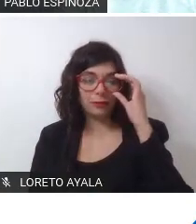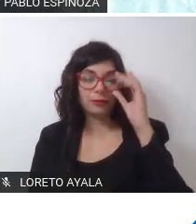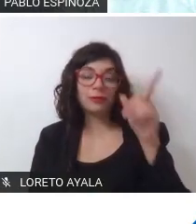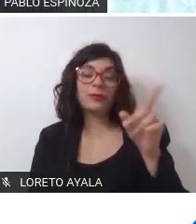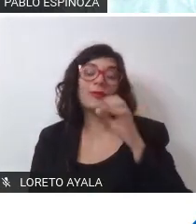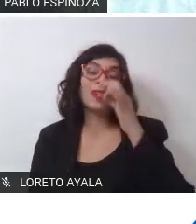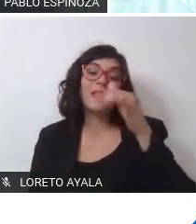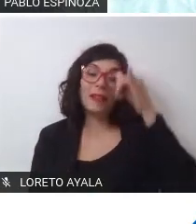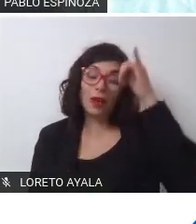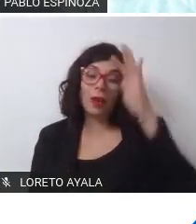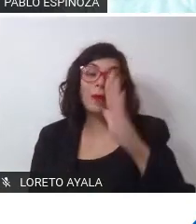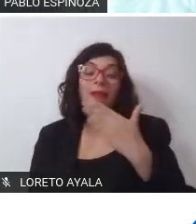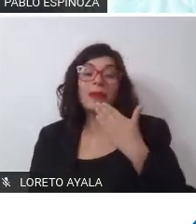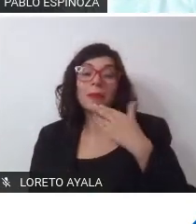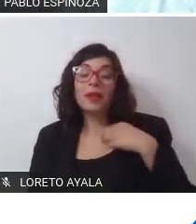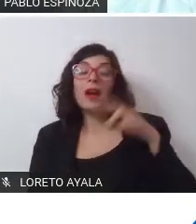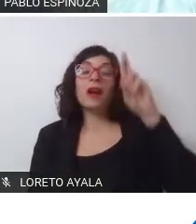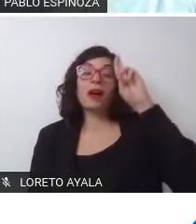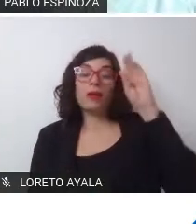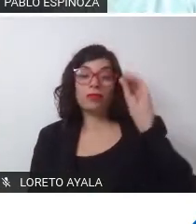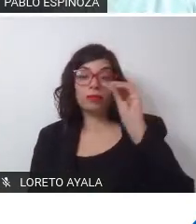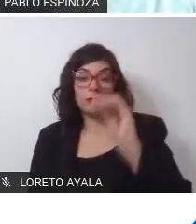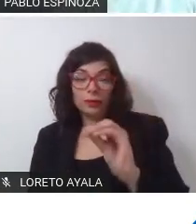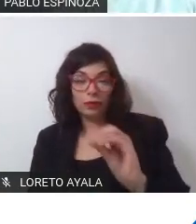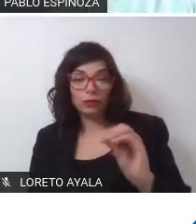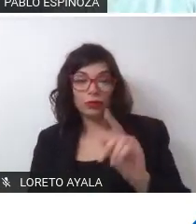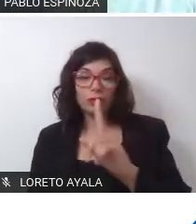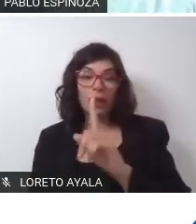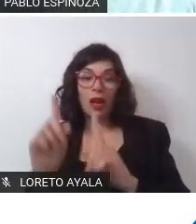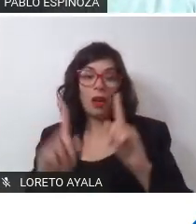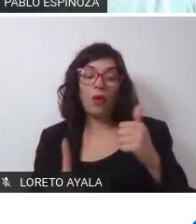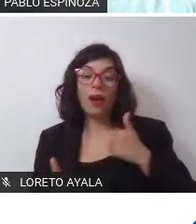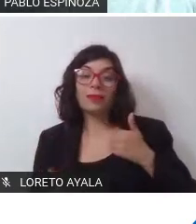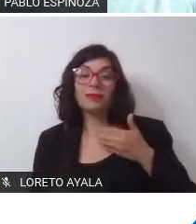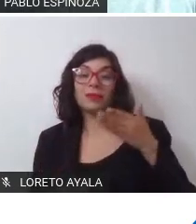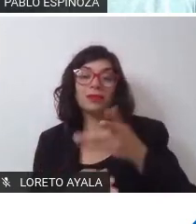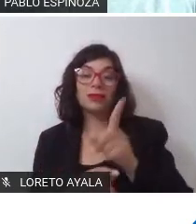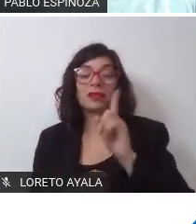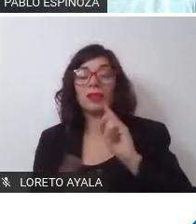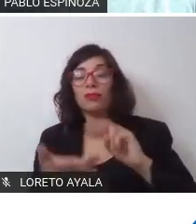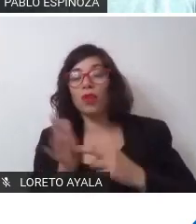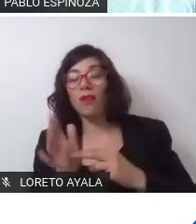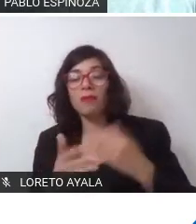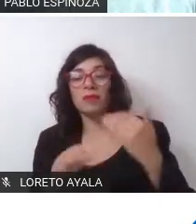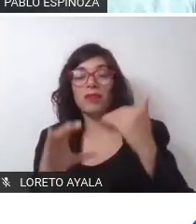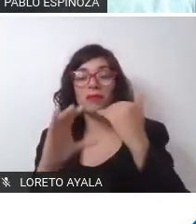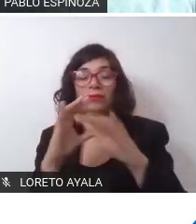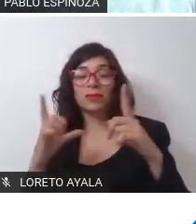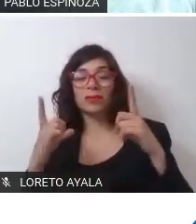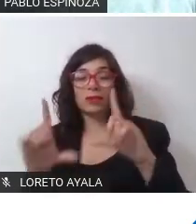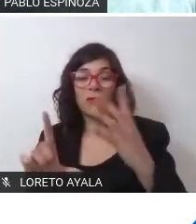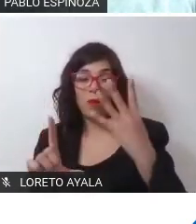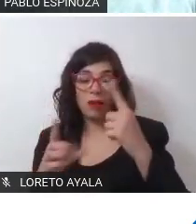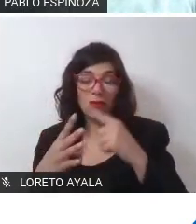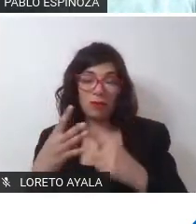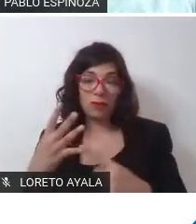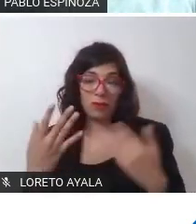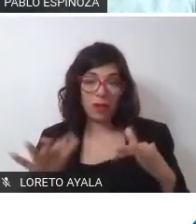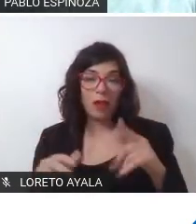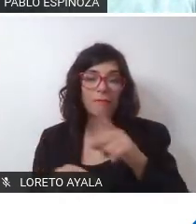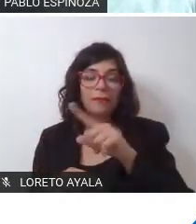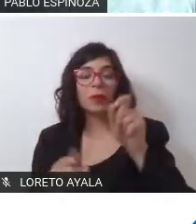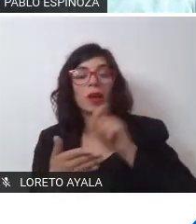Recordarles también a los asistentes que los que tengan problemas con los cuatro certificados que se han enviado, les escriban un correo